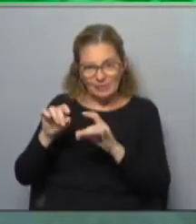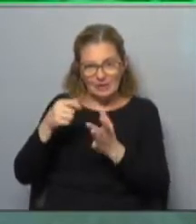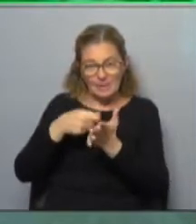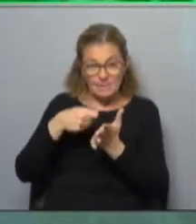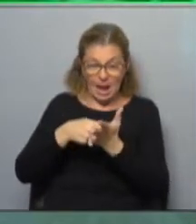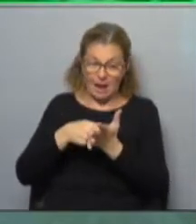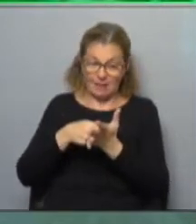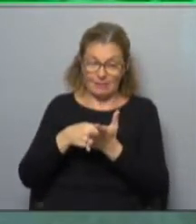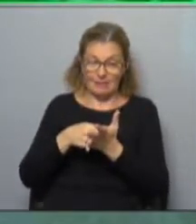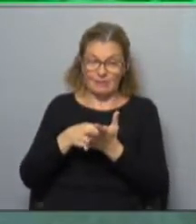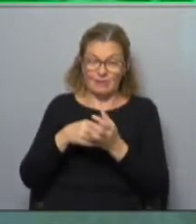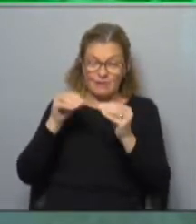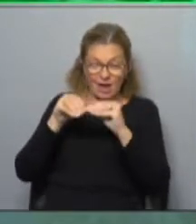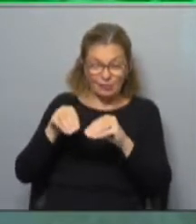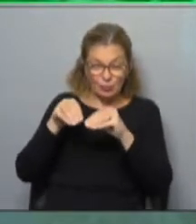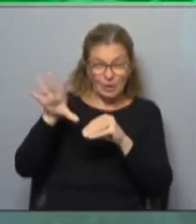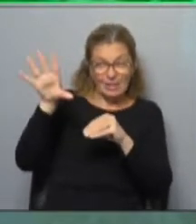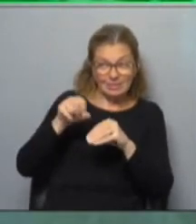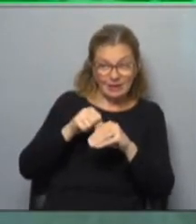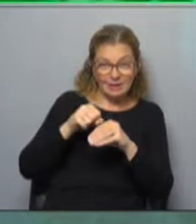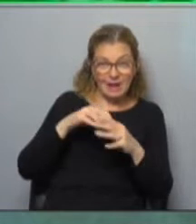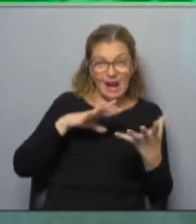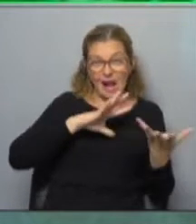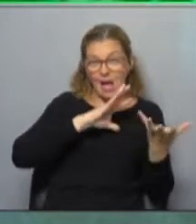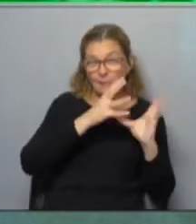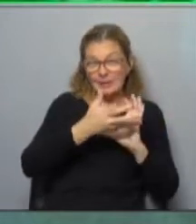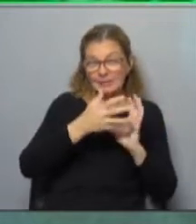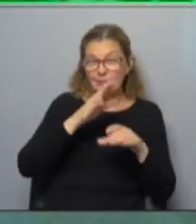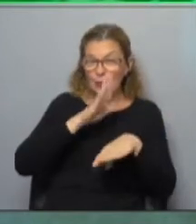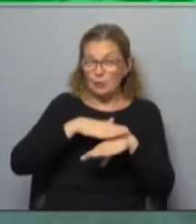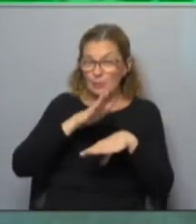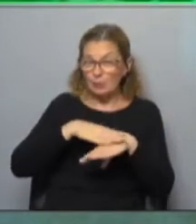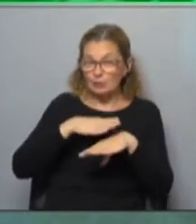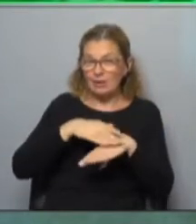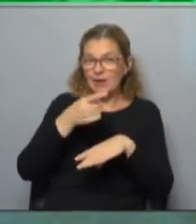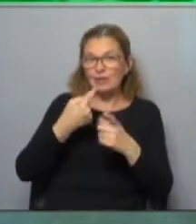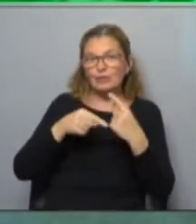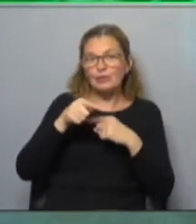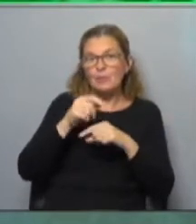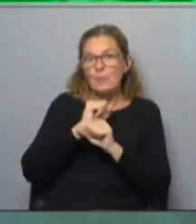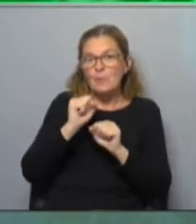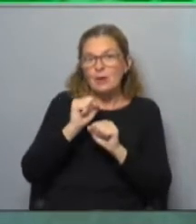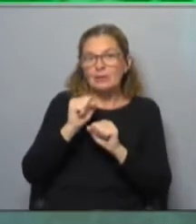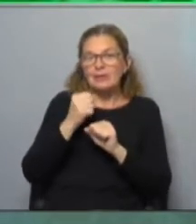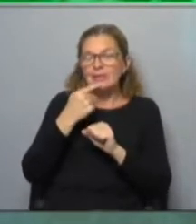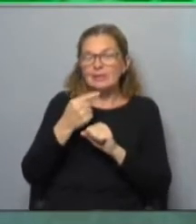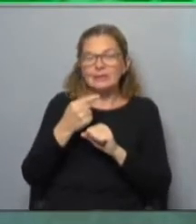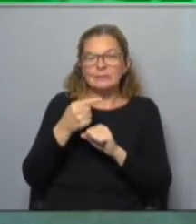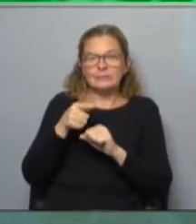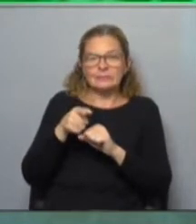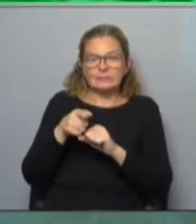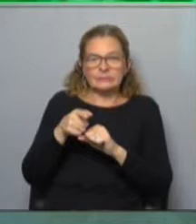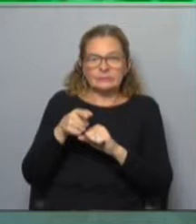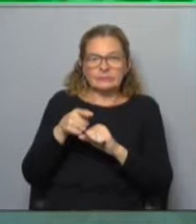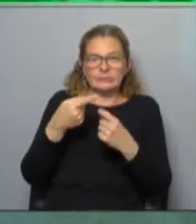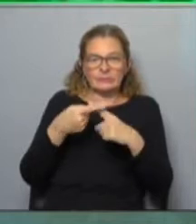el que genera el residuo, el que trae el residuo al ambiente y va a ser responsable. Bajo eso, entonces, poder determinar, y allí hay